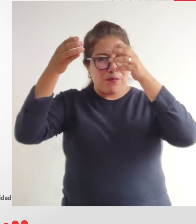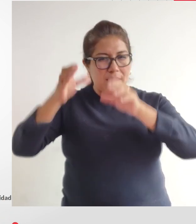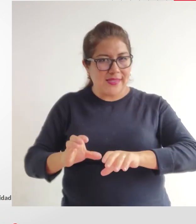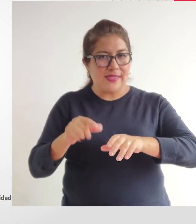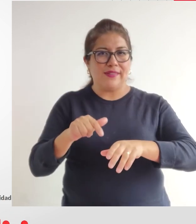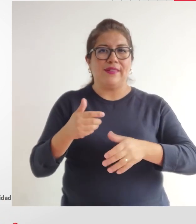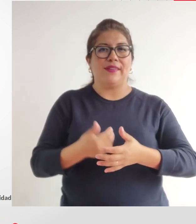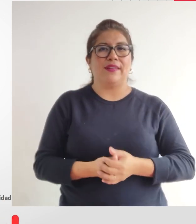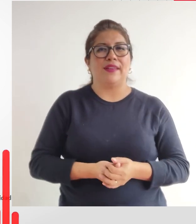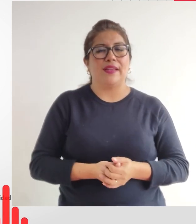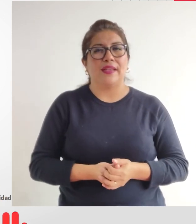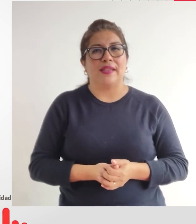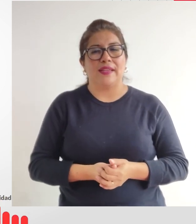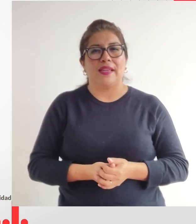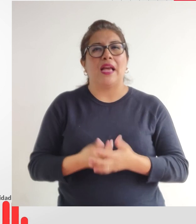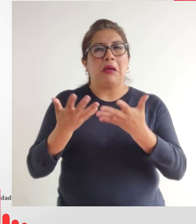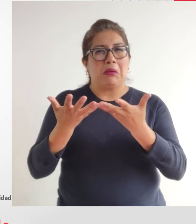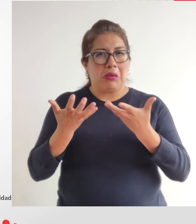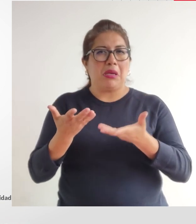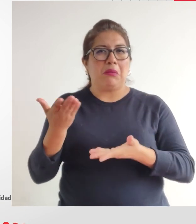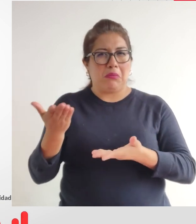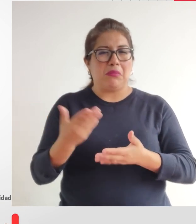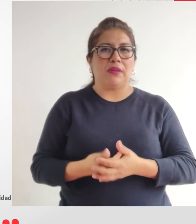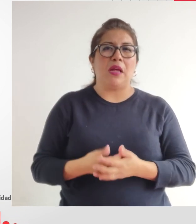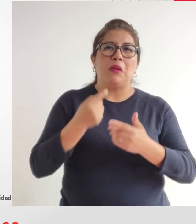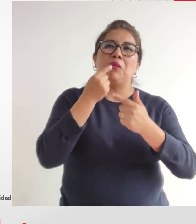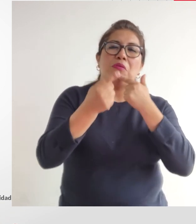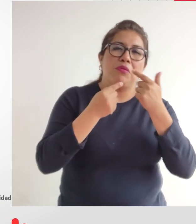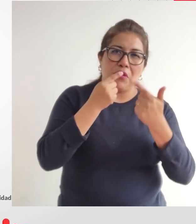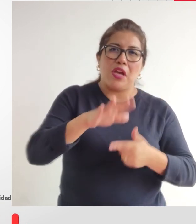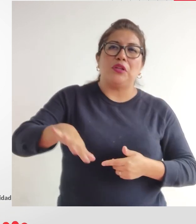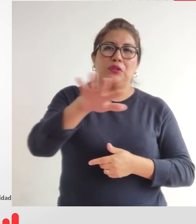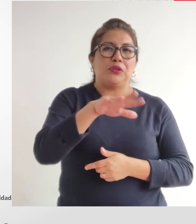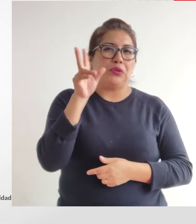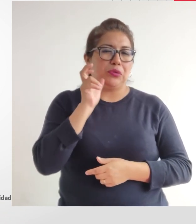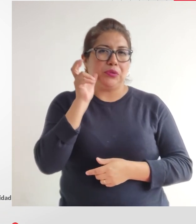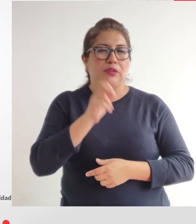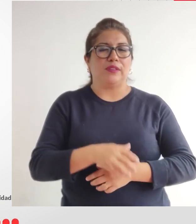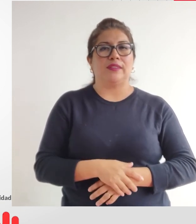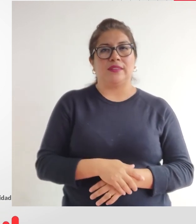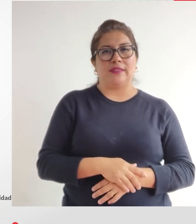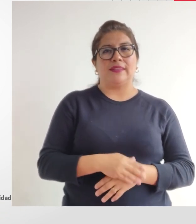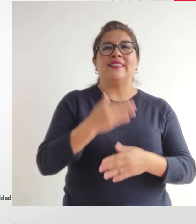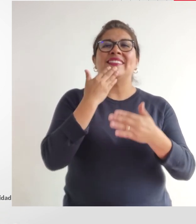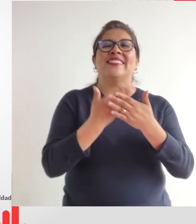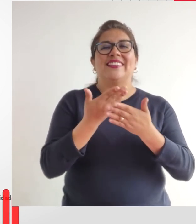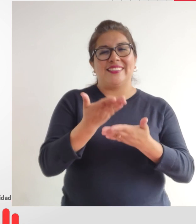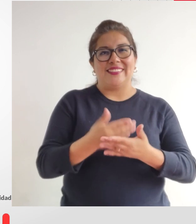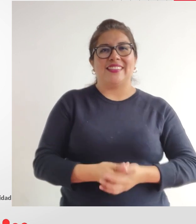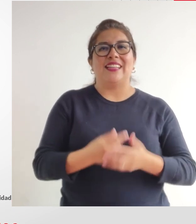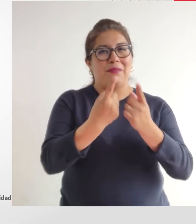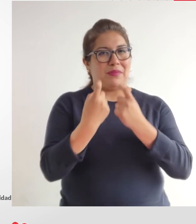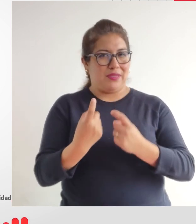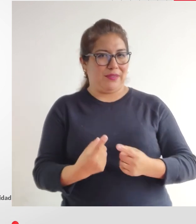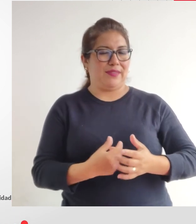convención y de esto quisiera que le cuente a nuestros oyentes Gracias Enrique